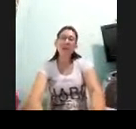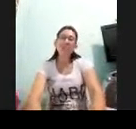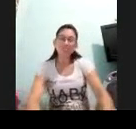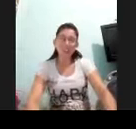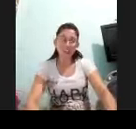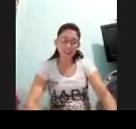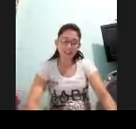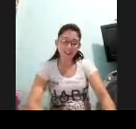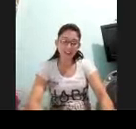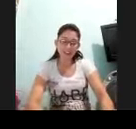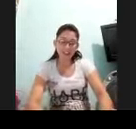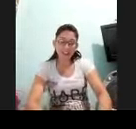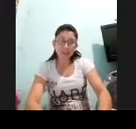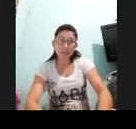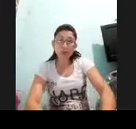estábamos